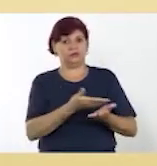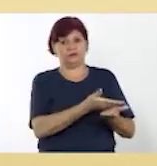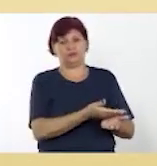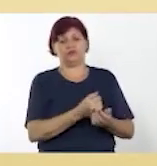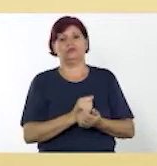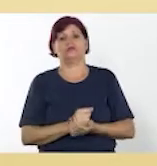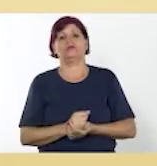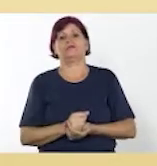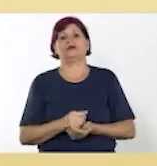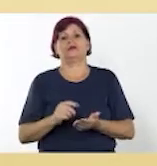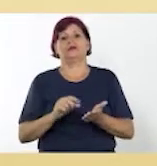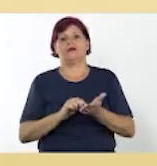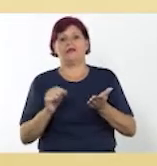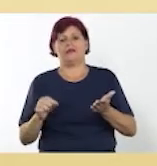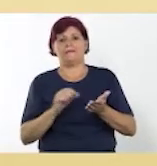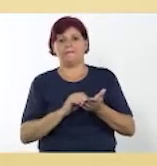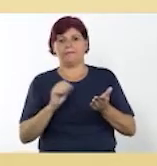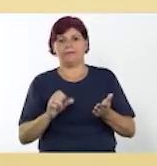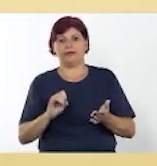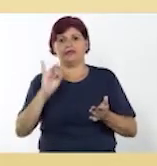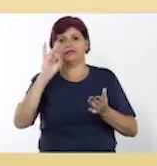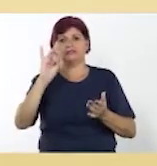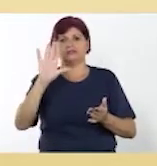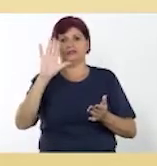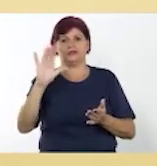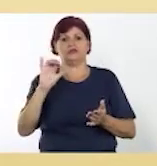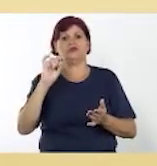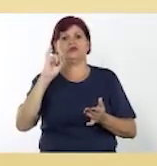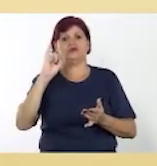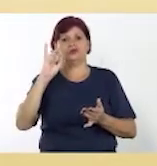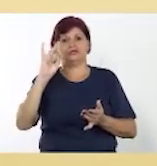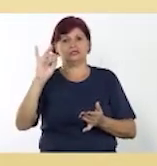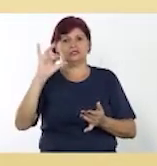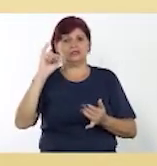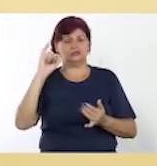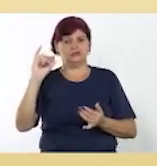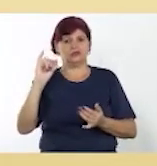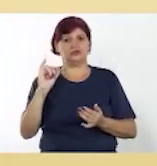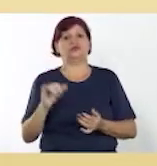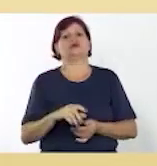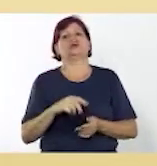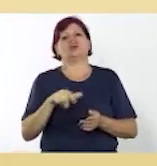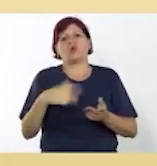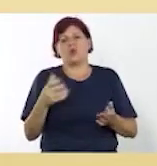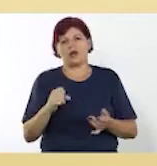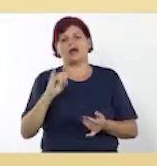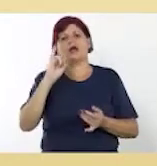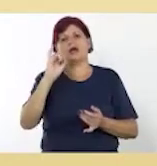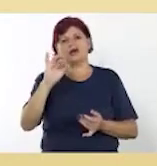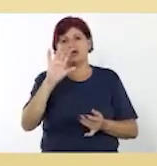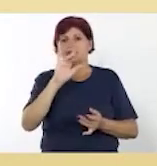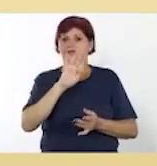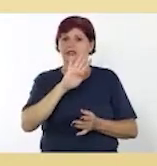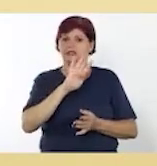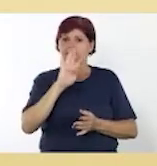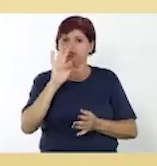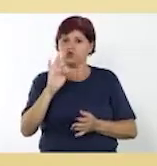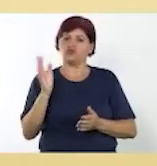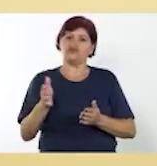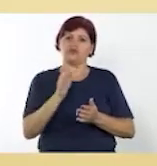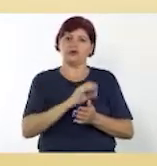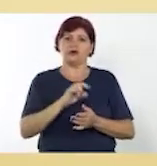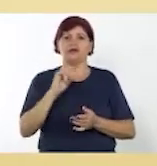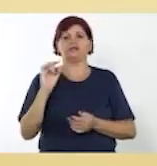libro que anteriormente le enseñaba, en las páginas 75 y 76 y los ejercicios 18 al